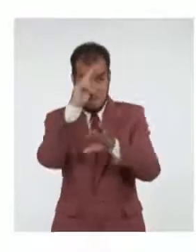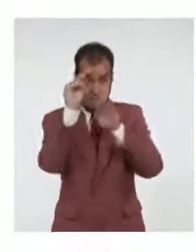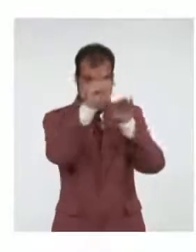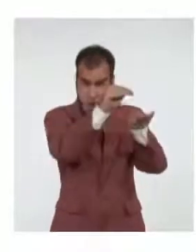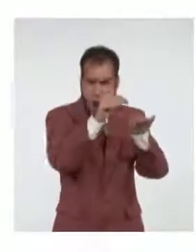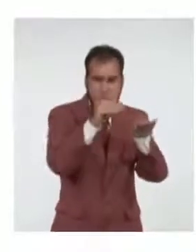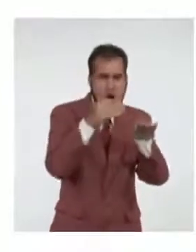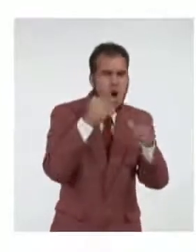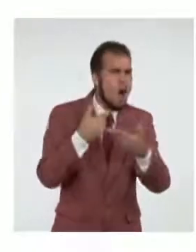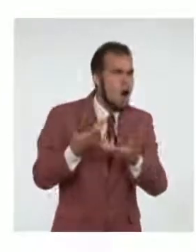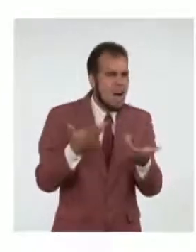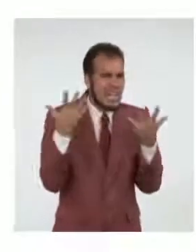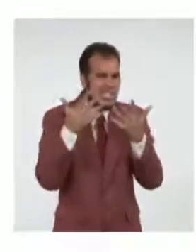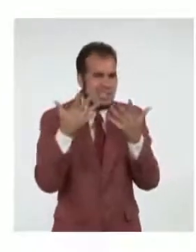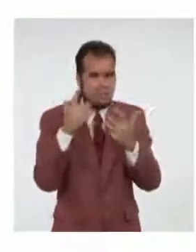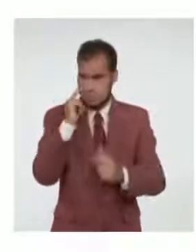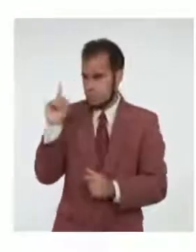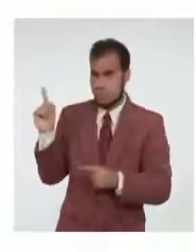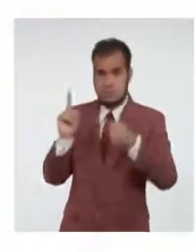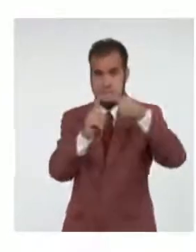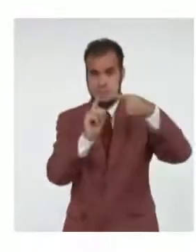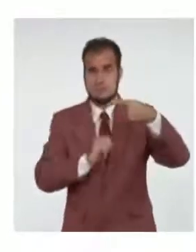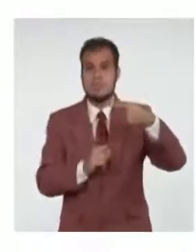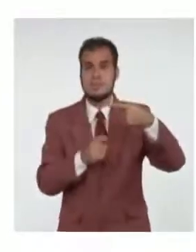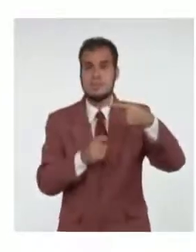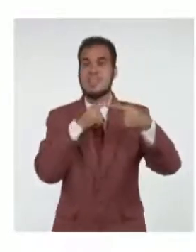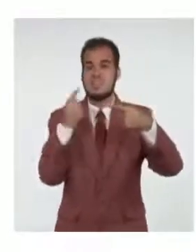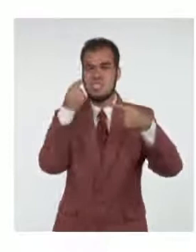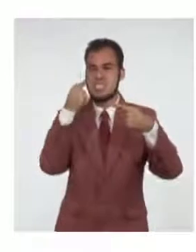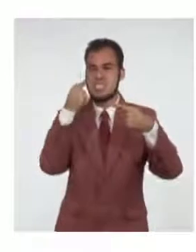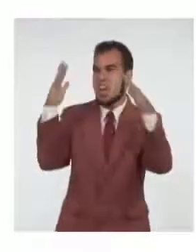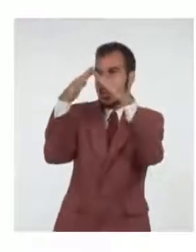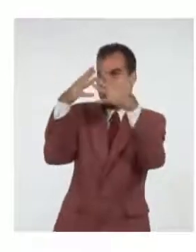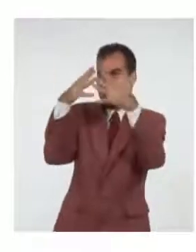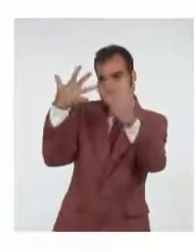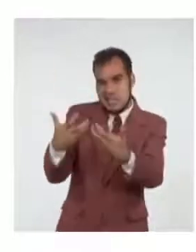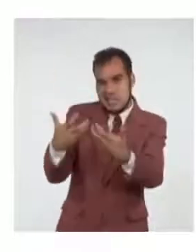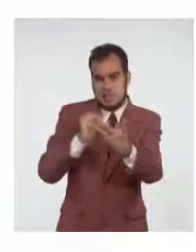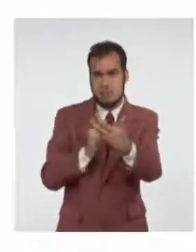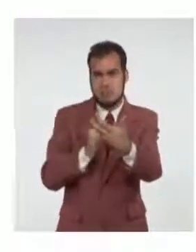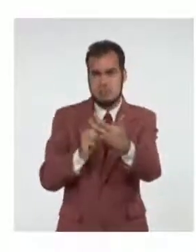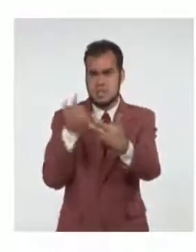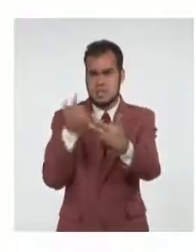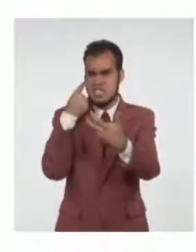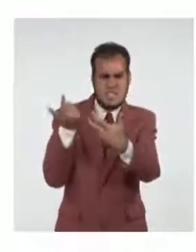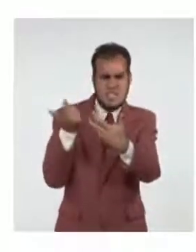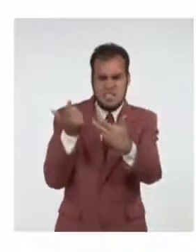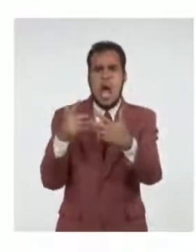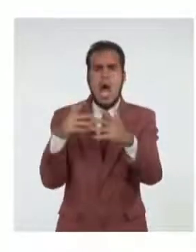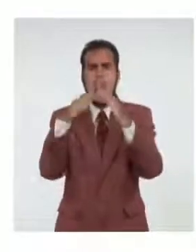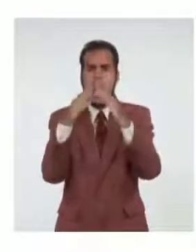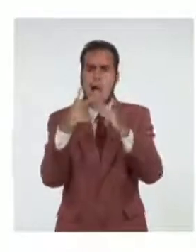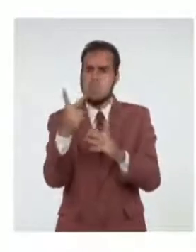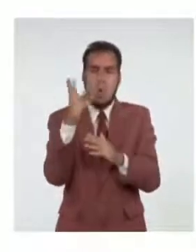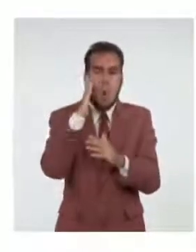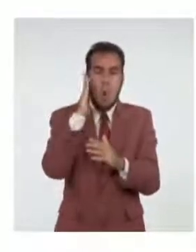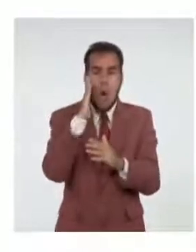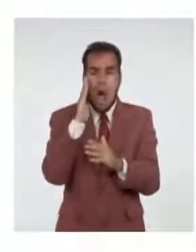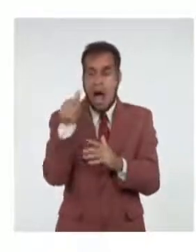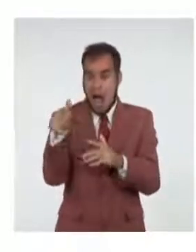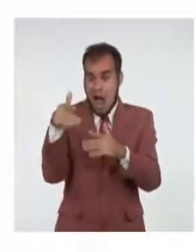estoy diciendo que tienes que tener un nivel de aislamiento y la casa tiene una o dos habitaciones y vive, bueno, pues ahí no puede haber